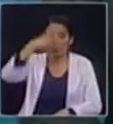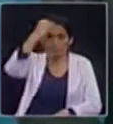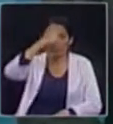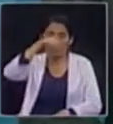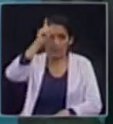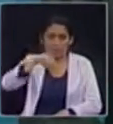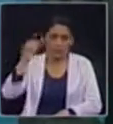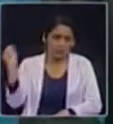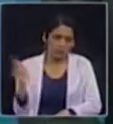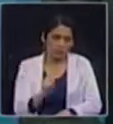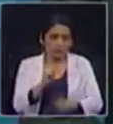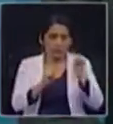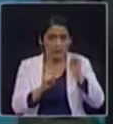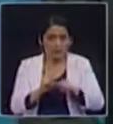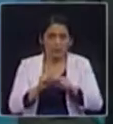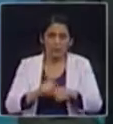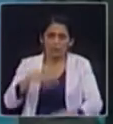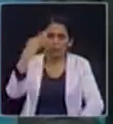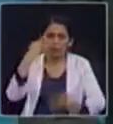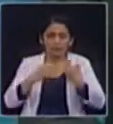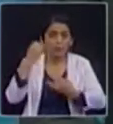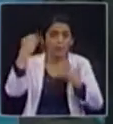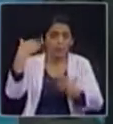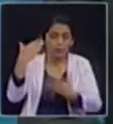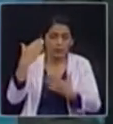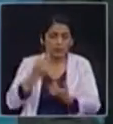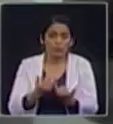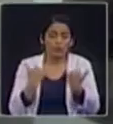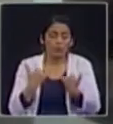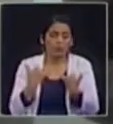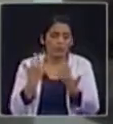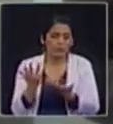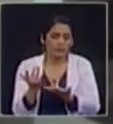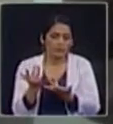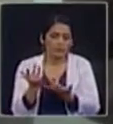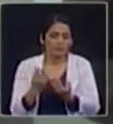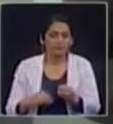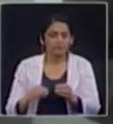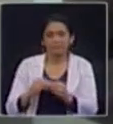el organismo legislativo, nos informa. Adelante, Santiago.